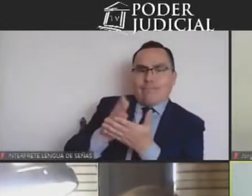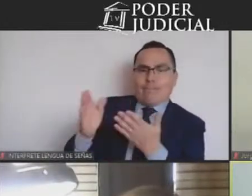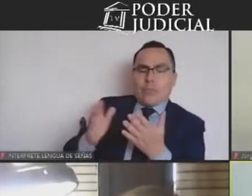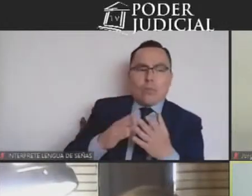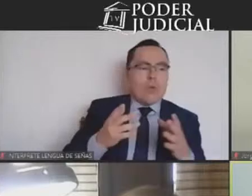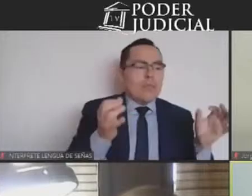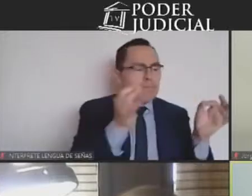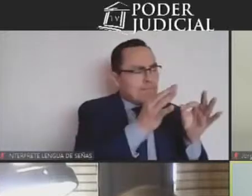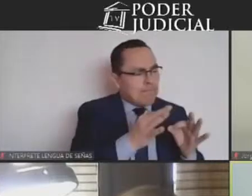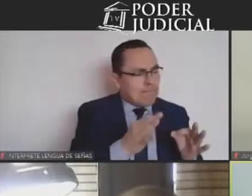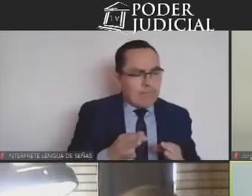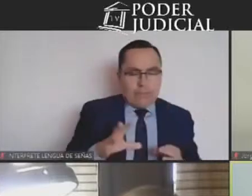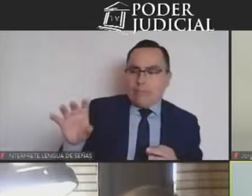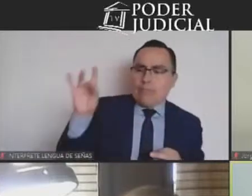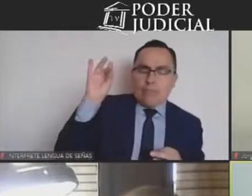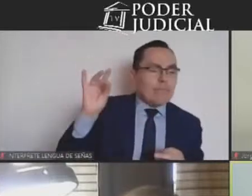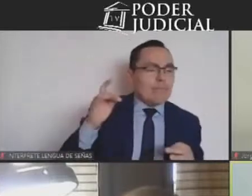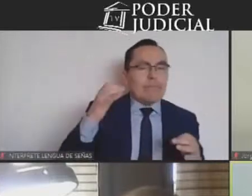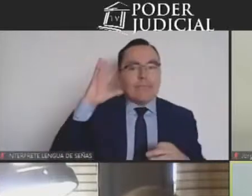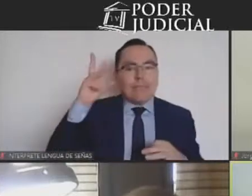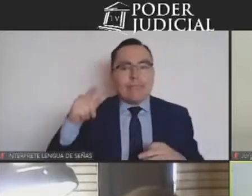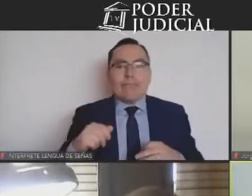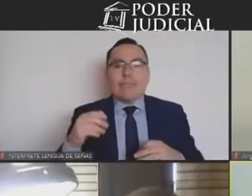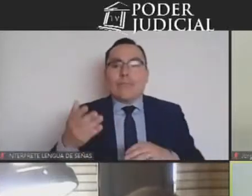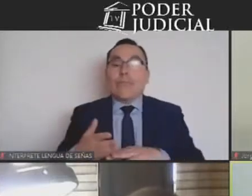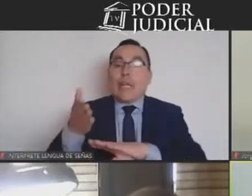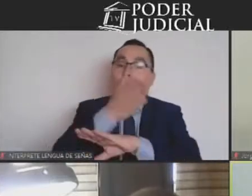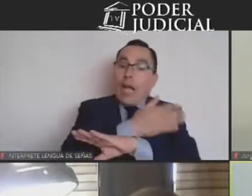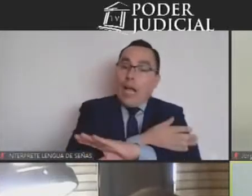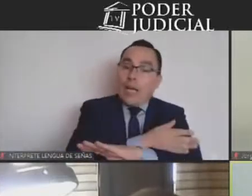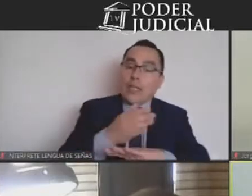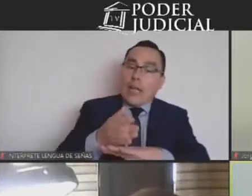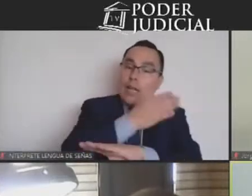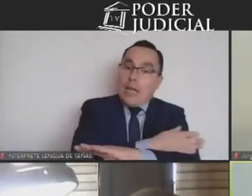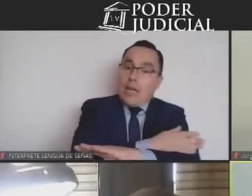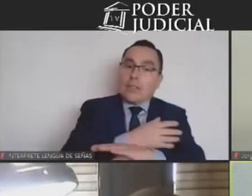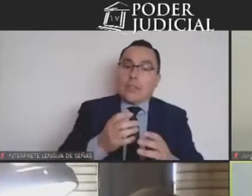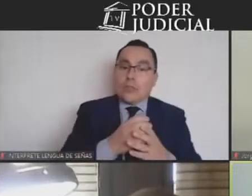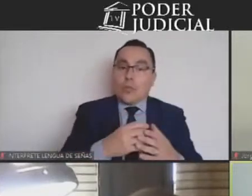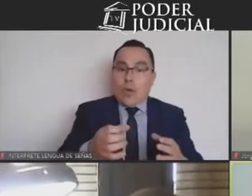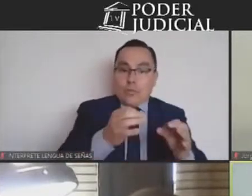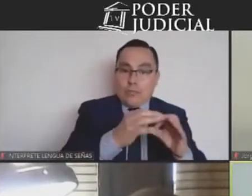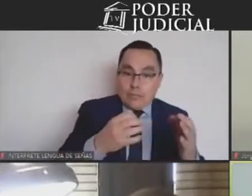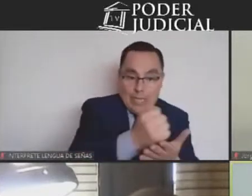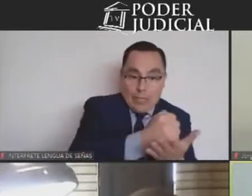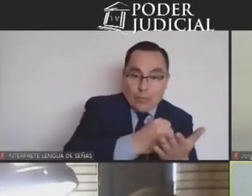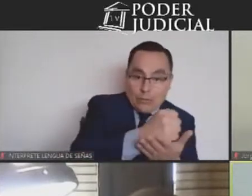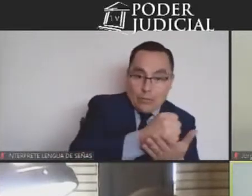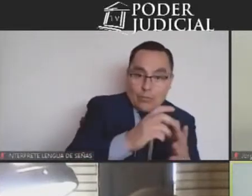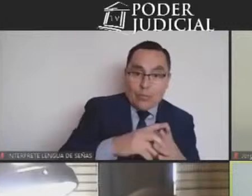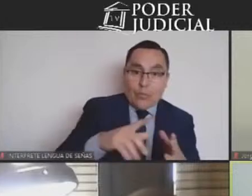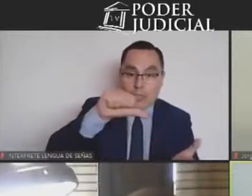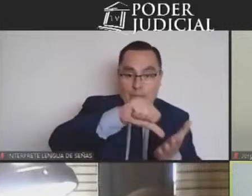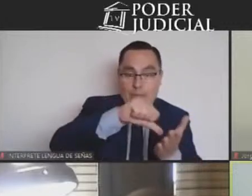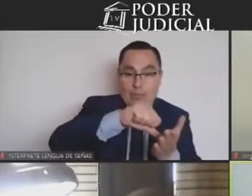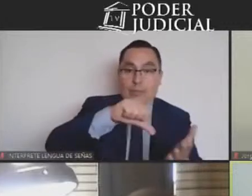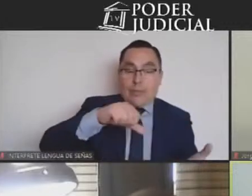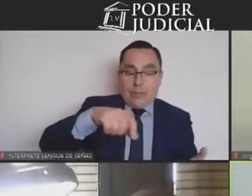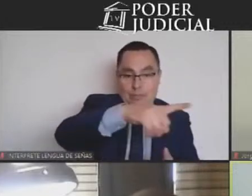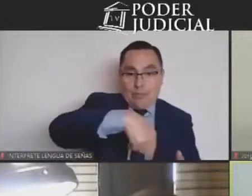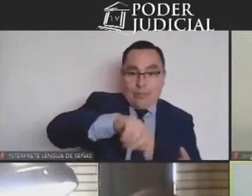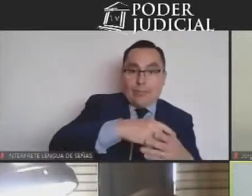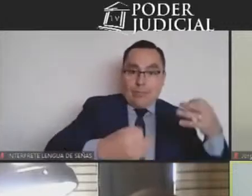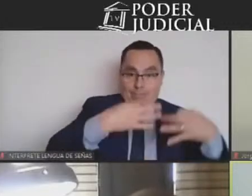con los jueces, lo que había discutido previamente con la Asociación Nacional de Magistrados. Entre sus aspectos